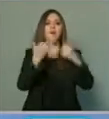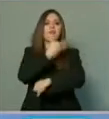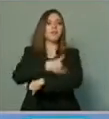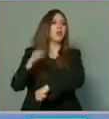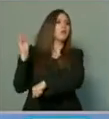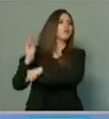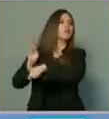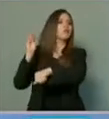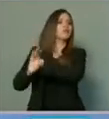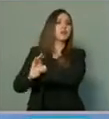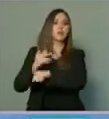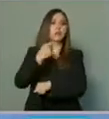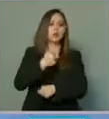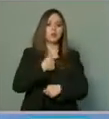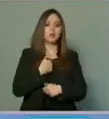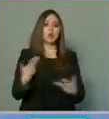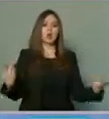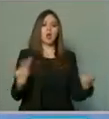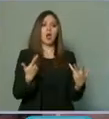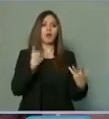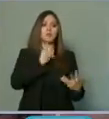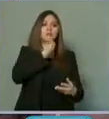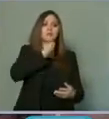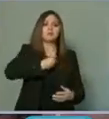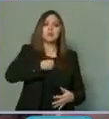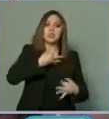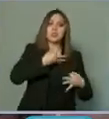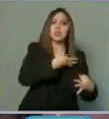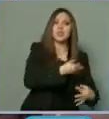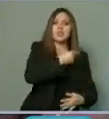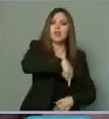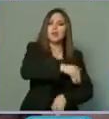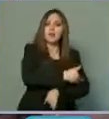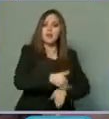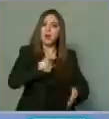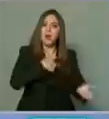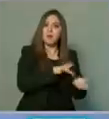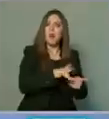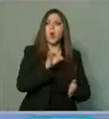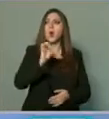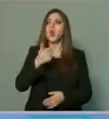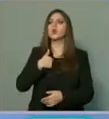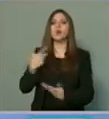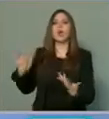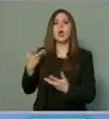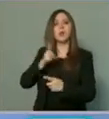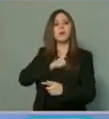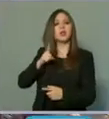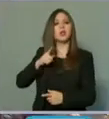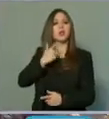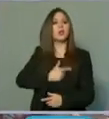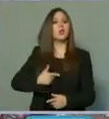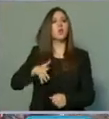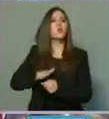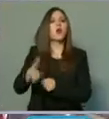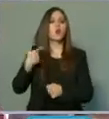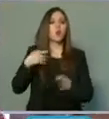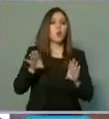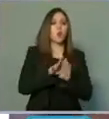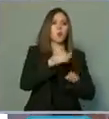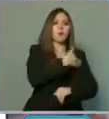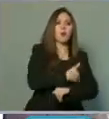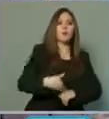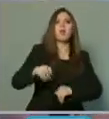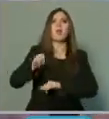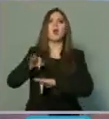puede dar la vuelta a esto que dice Enrique y también aplicarlo no solamente en el ámbito laboral, también en el personal? Aquí lo que estás tocando es ir al